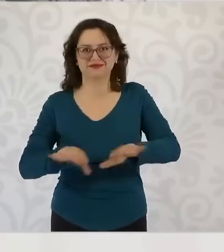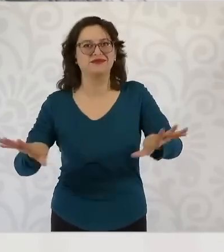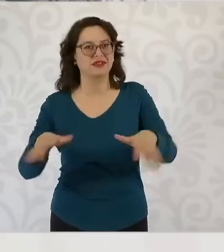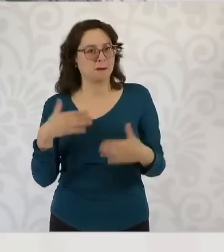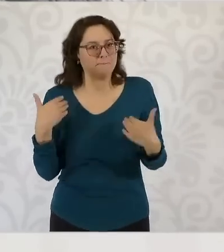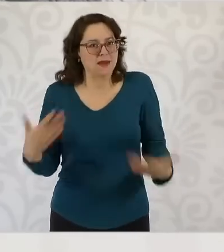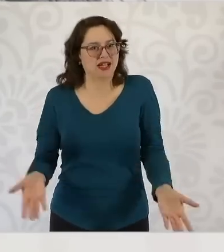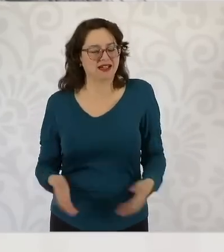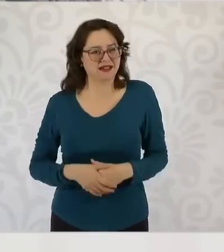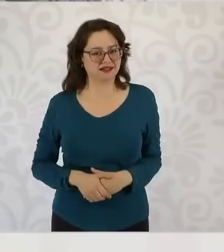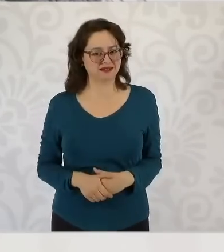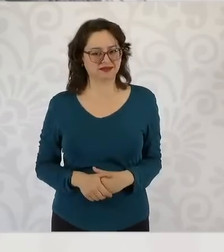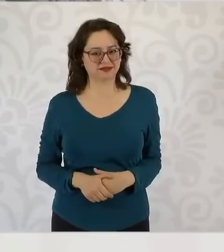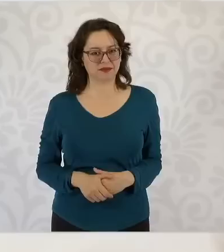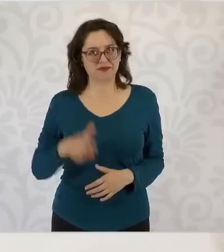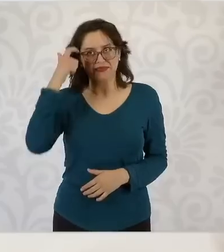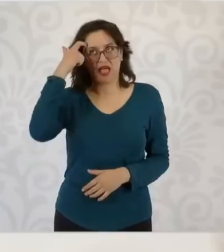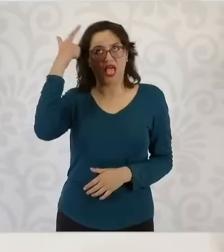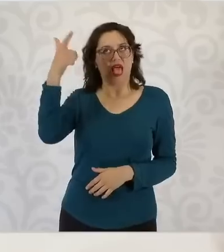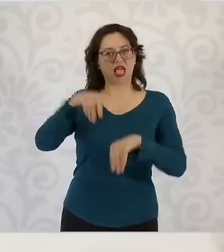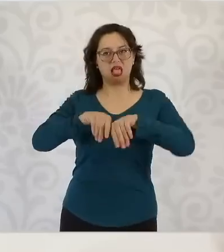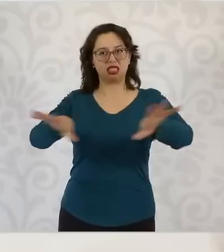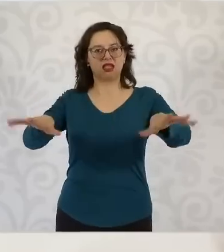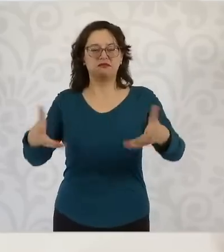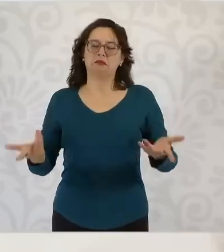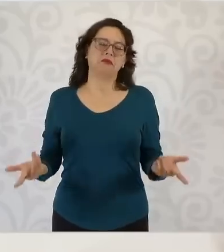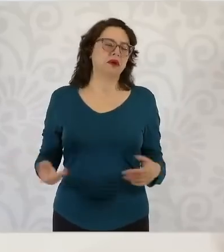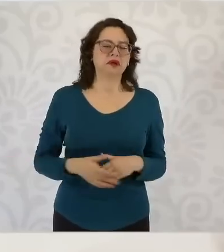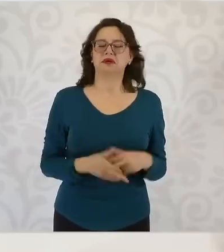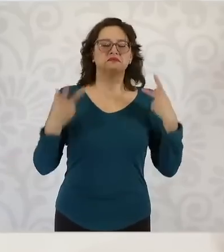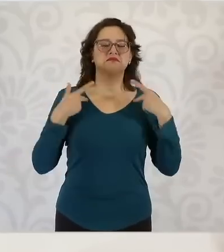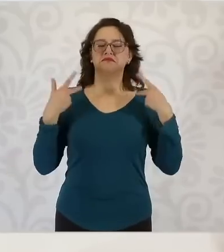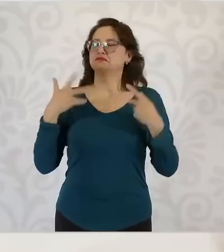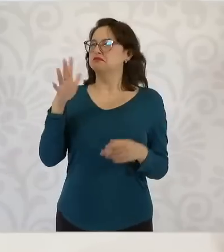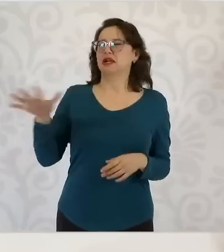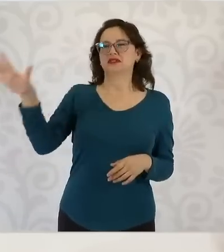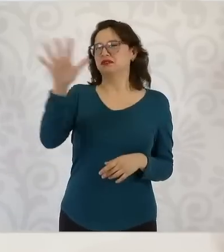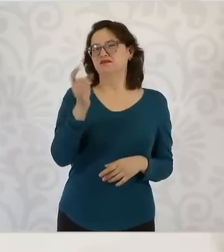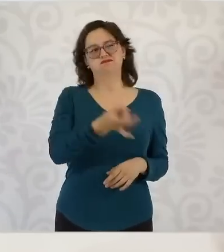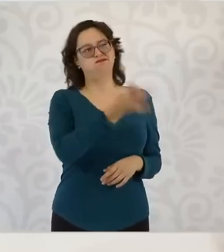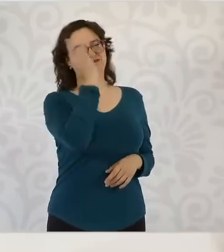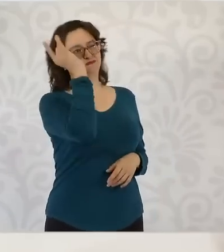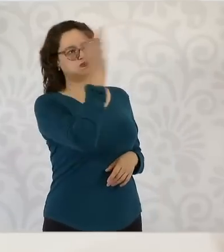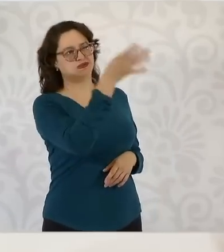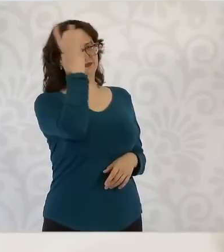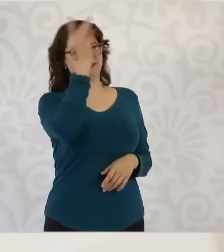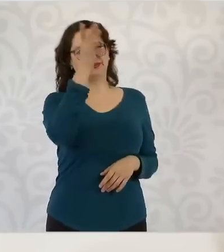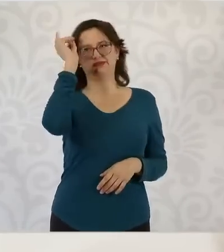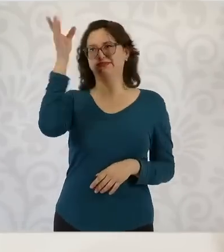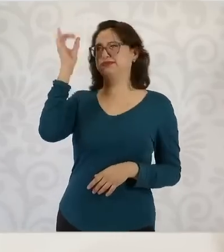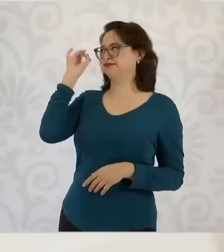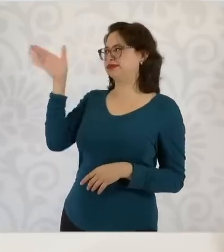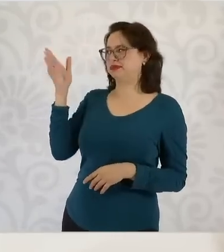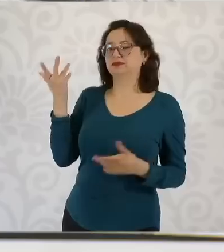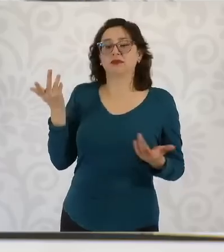Entonces, pues es a la ciudadanía, al pueblo, que por lo demás está muy consciente. Y la verdad, la red X es